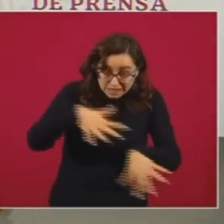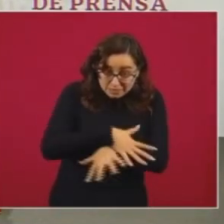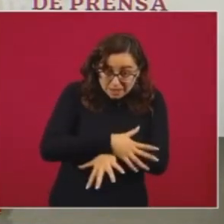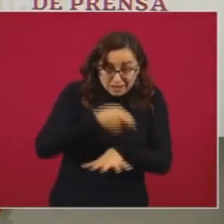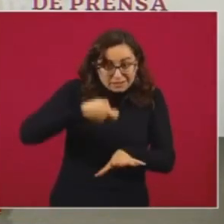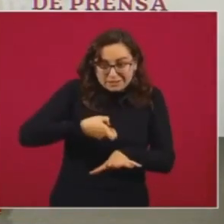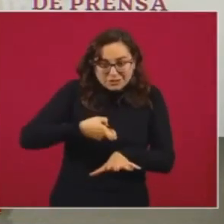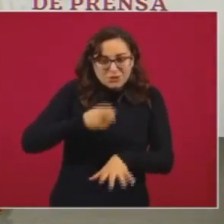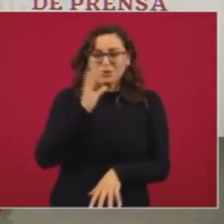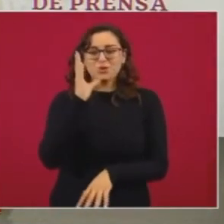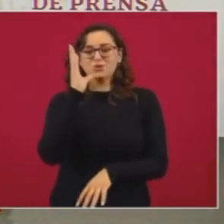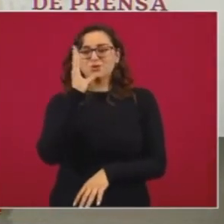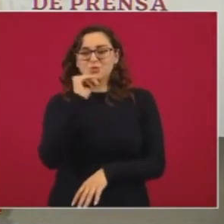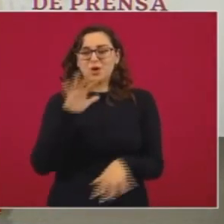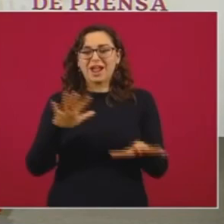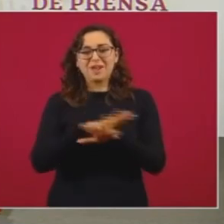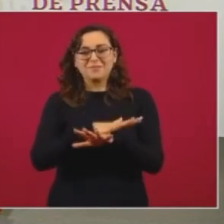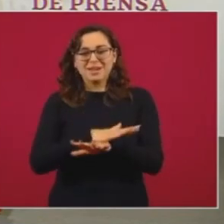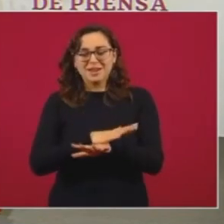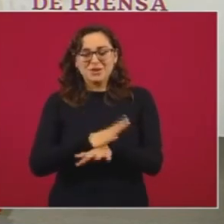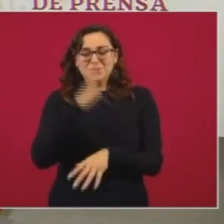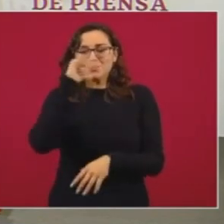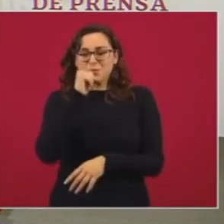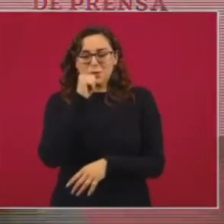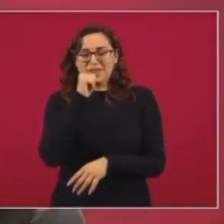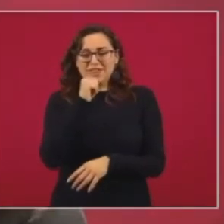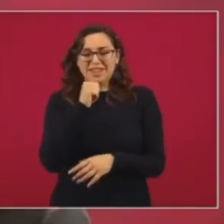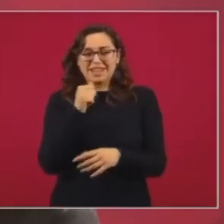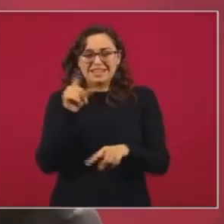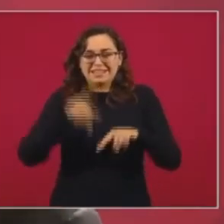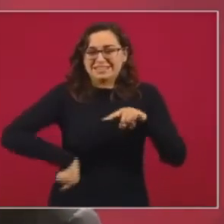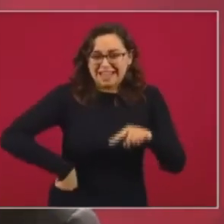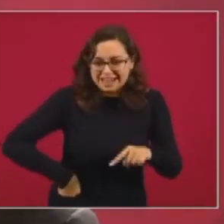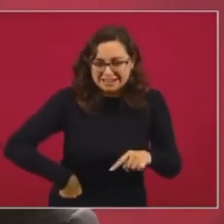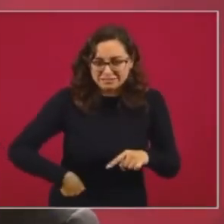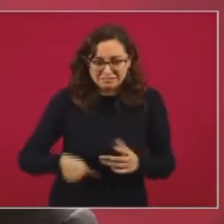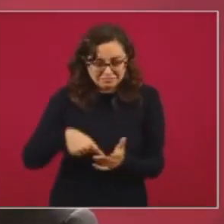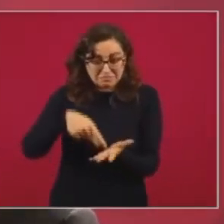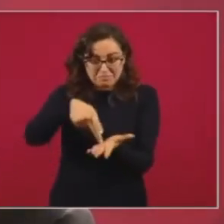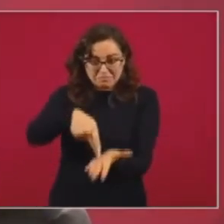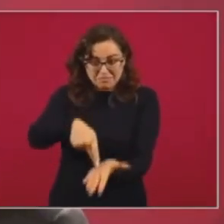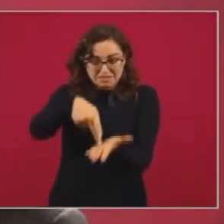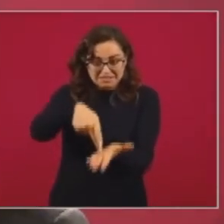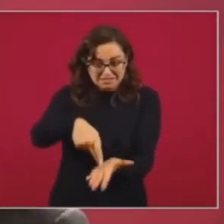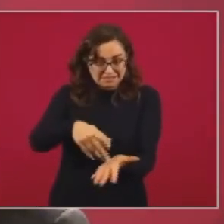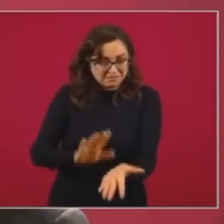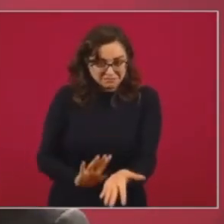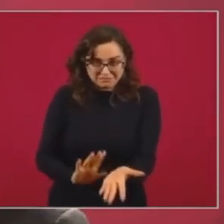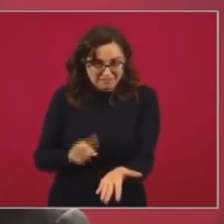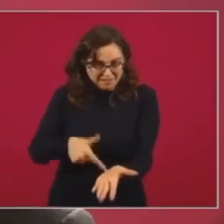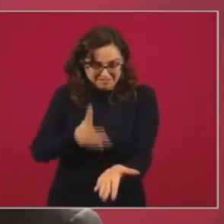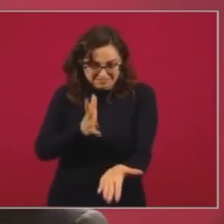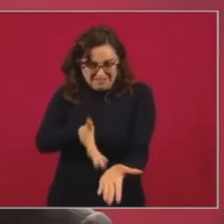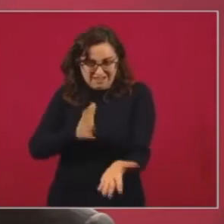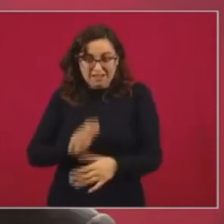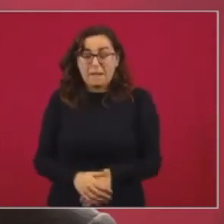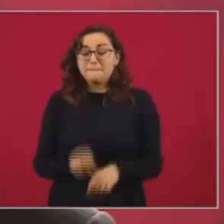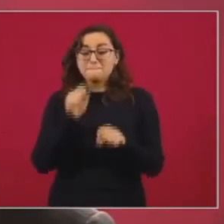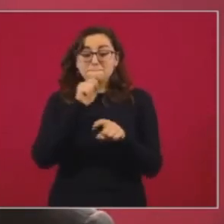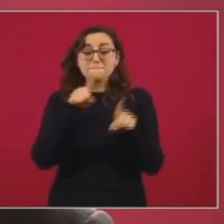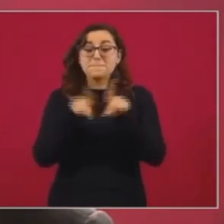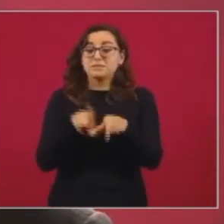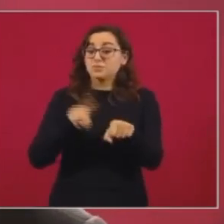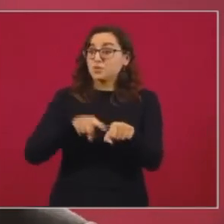nada. Ya no podemos confiar en la realidad medida por el instrumento objetivo. Igual opera el semáforo. El semáforo es una